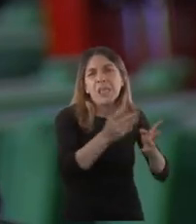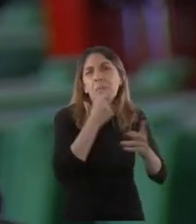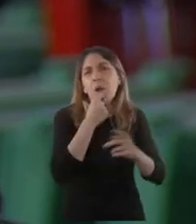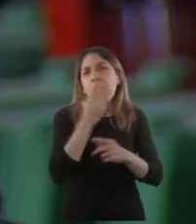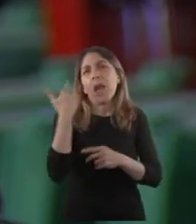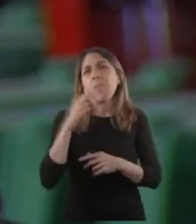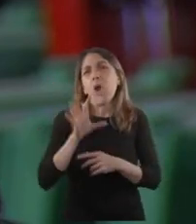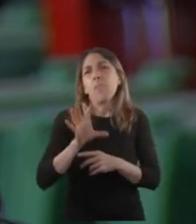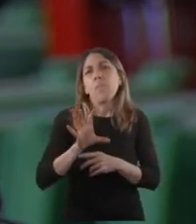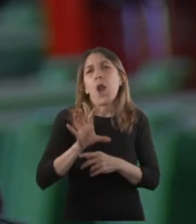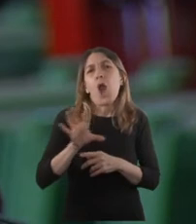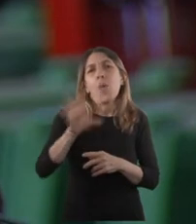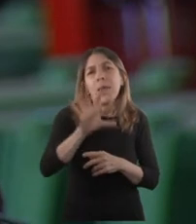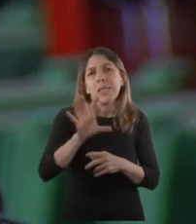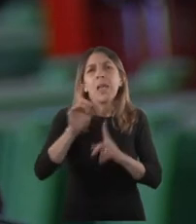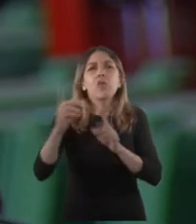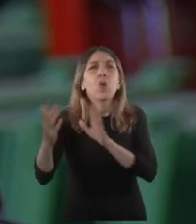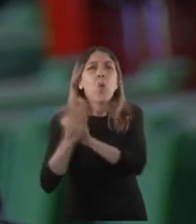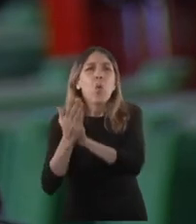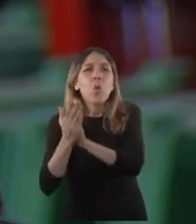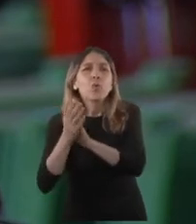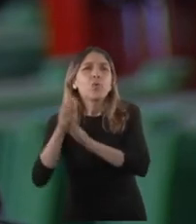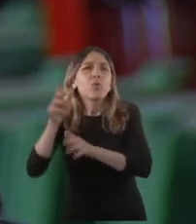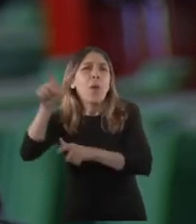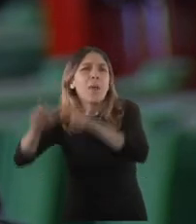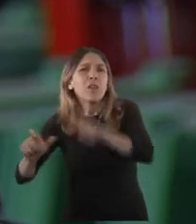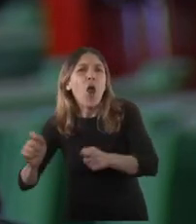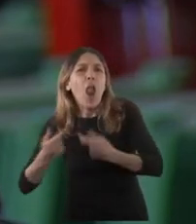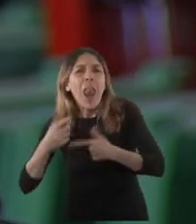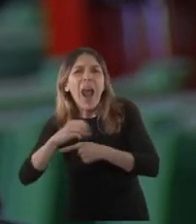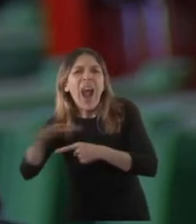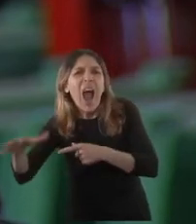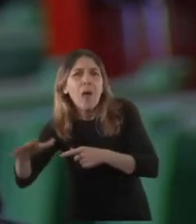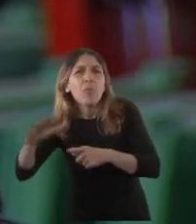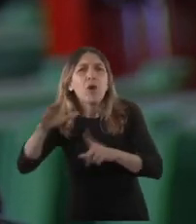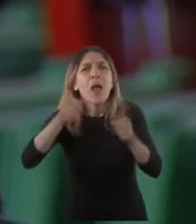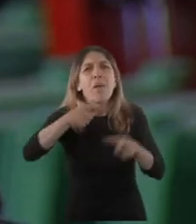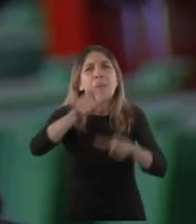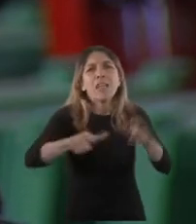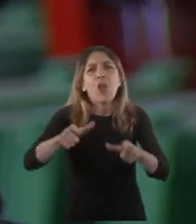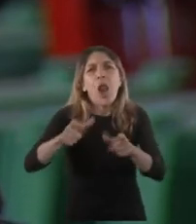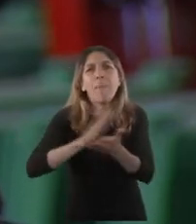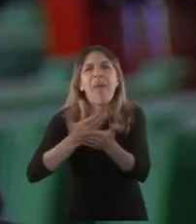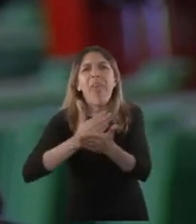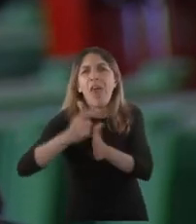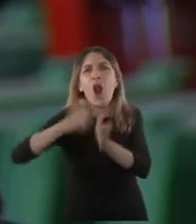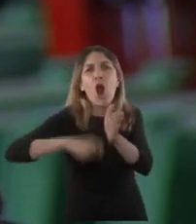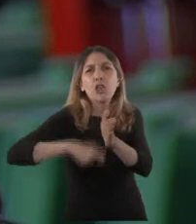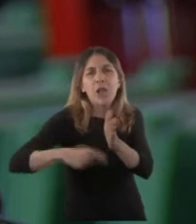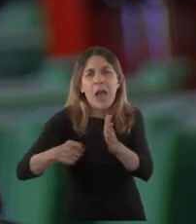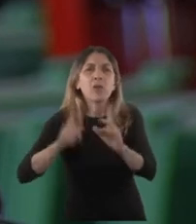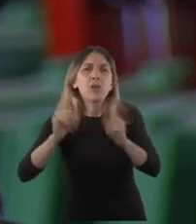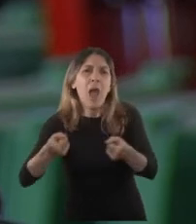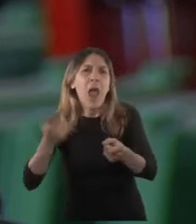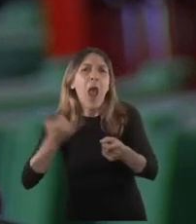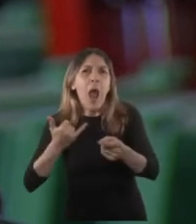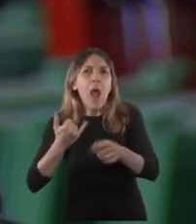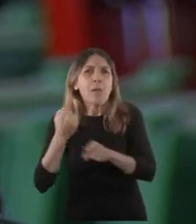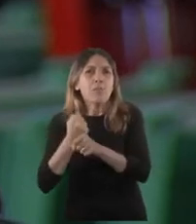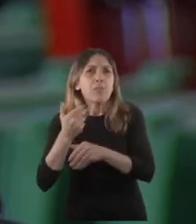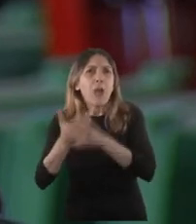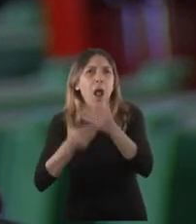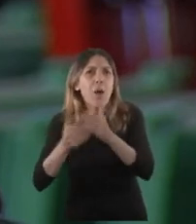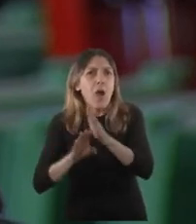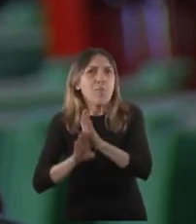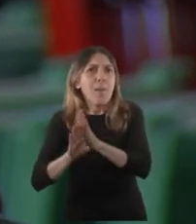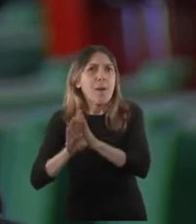interior, con los productores agropecuarios, los contratistas, todo, tenemos una actividad creciente.